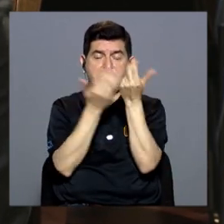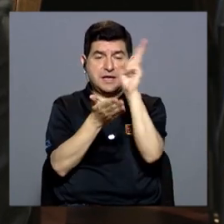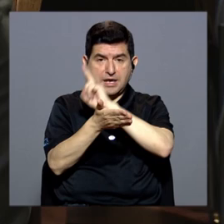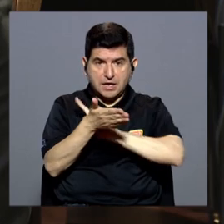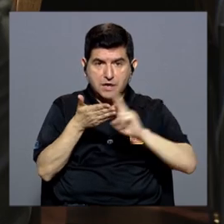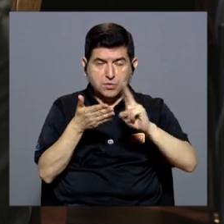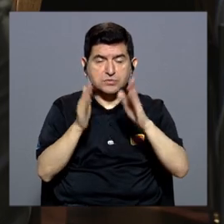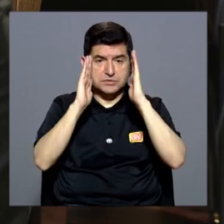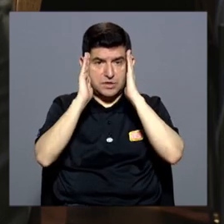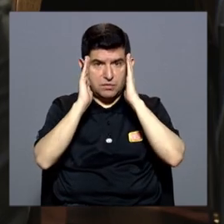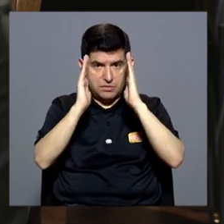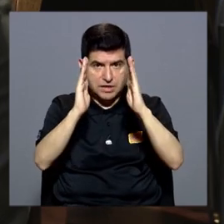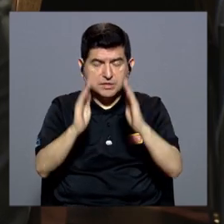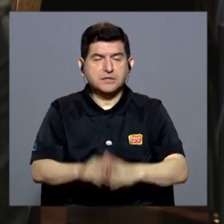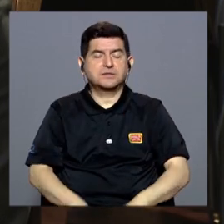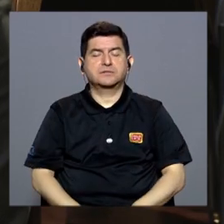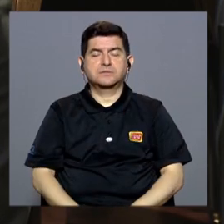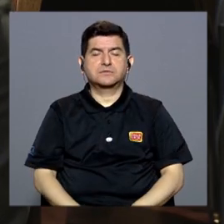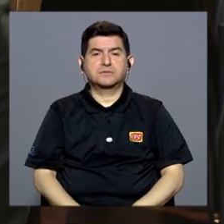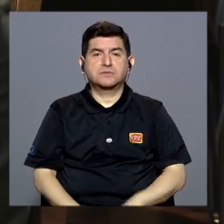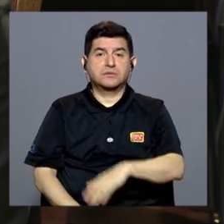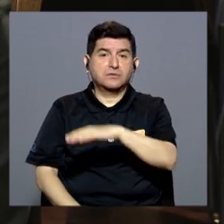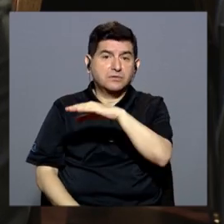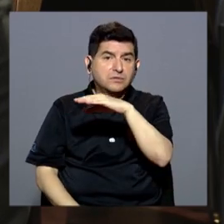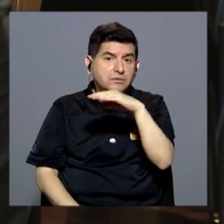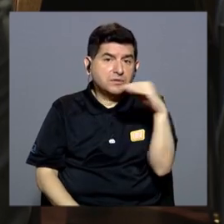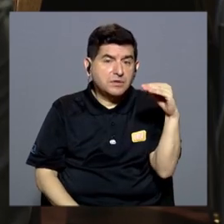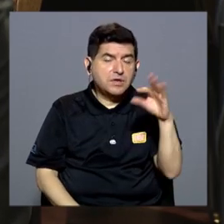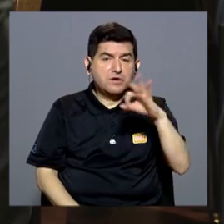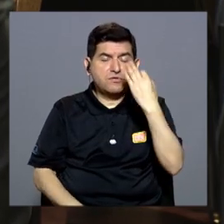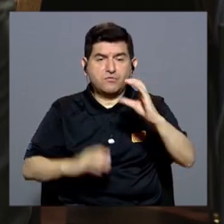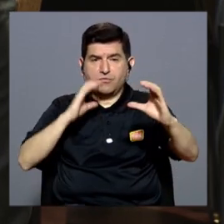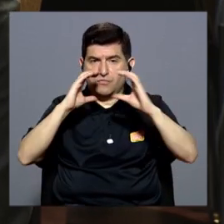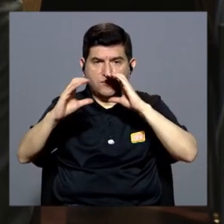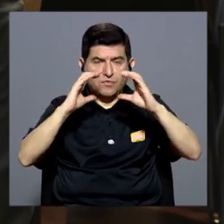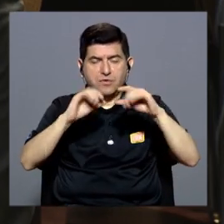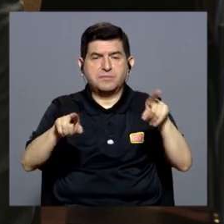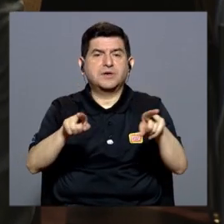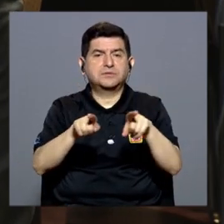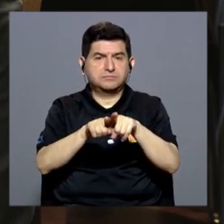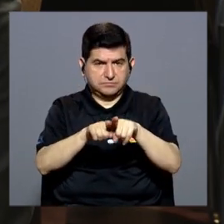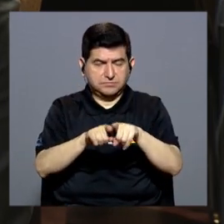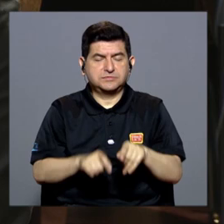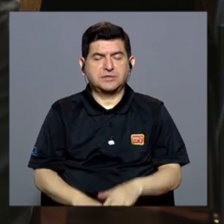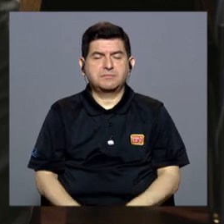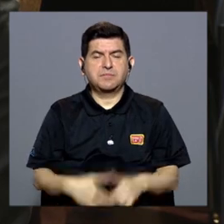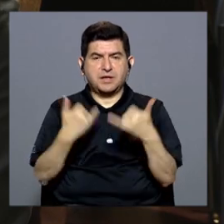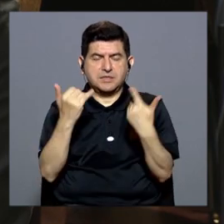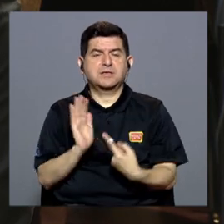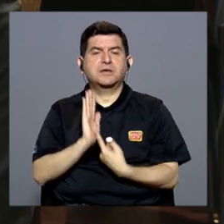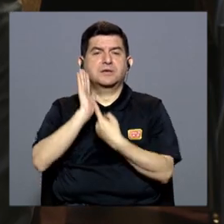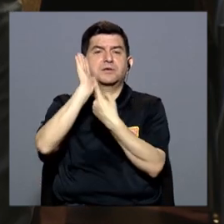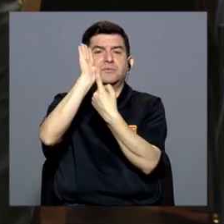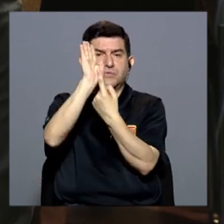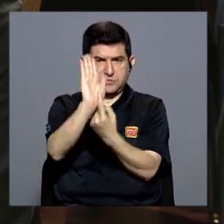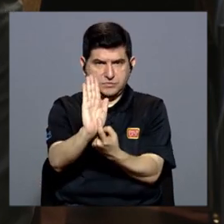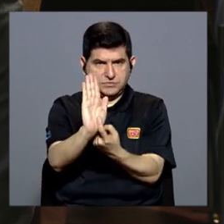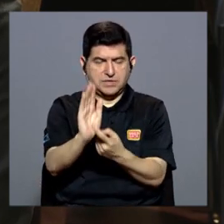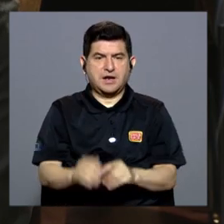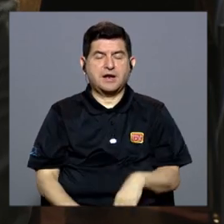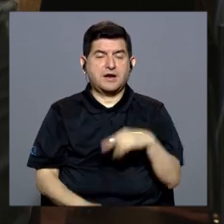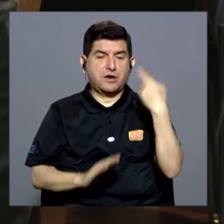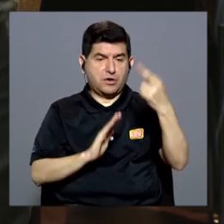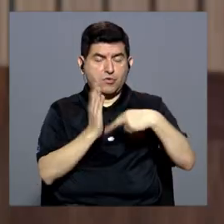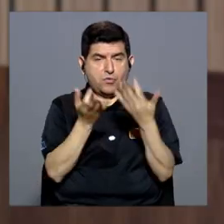estado atento, ha escuchado y que los medios de comunicación han puesto sobre la mesa ese